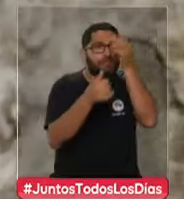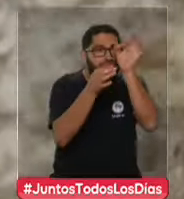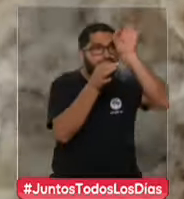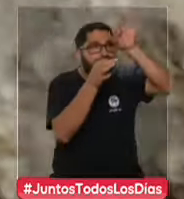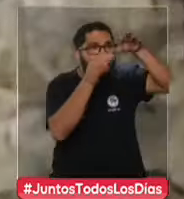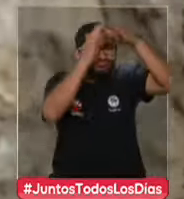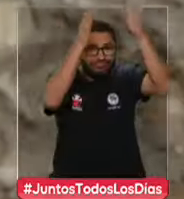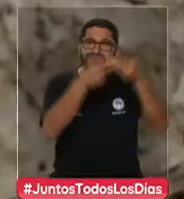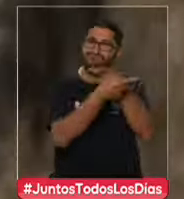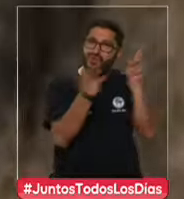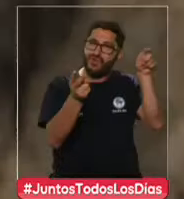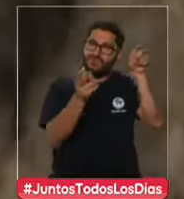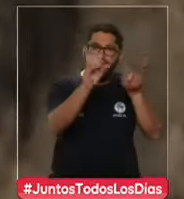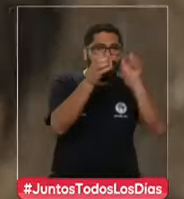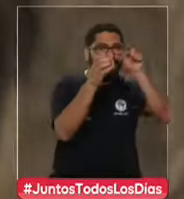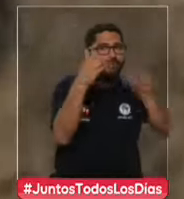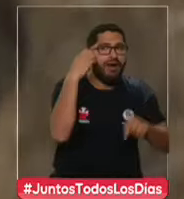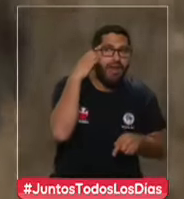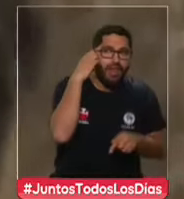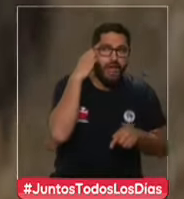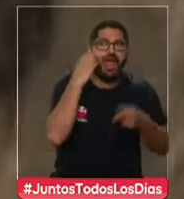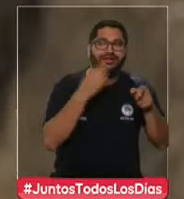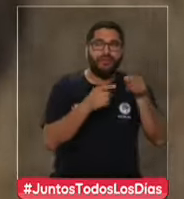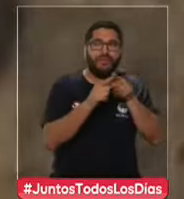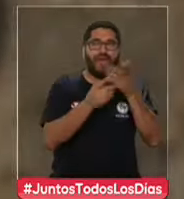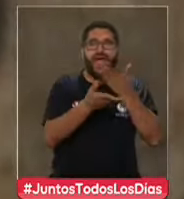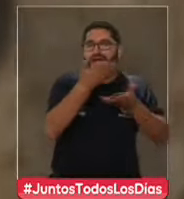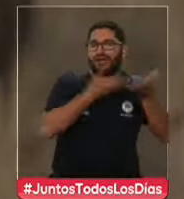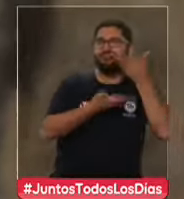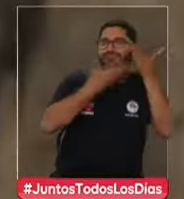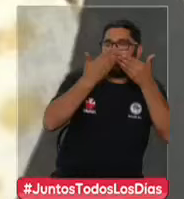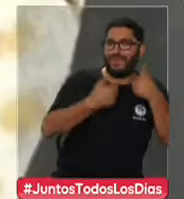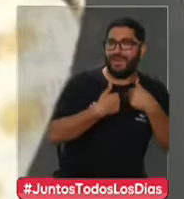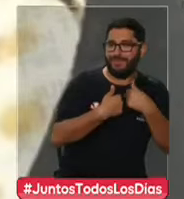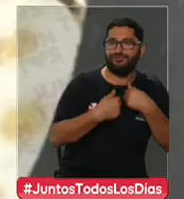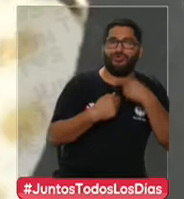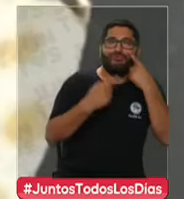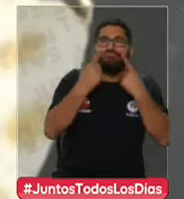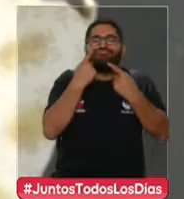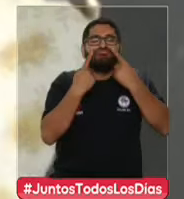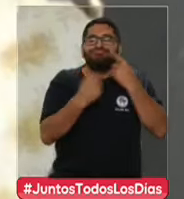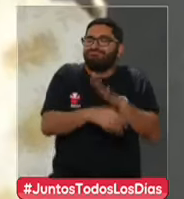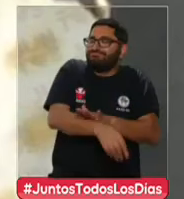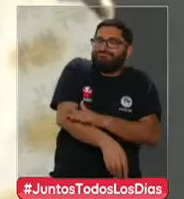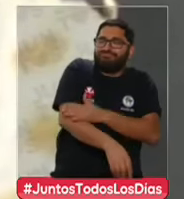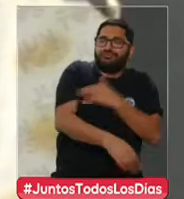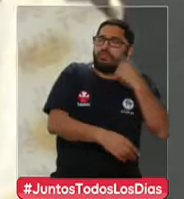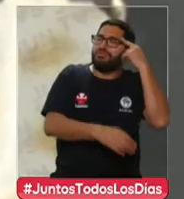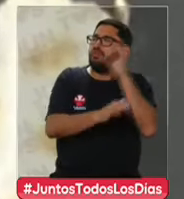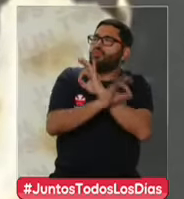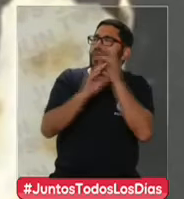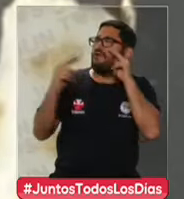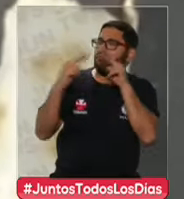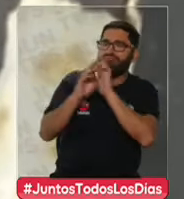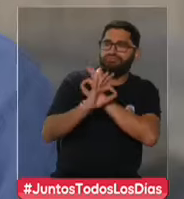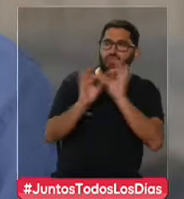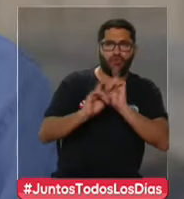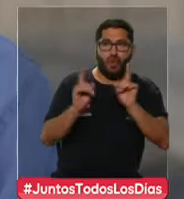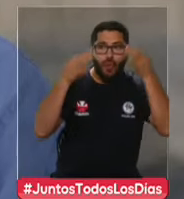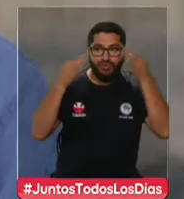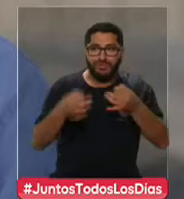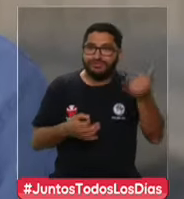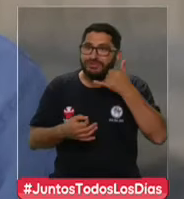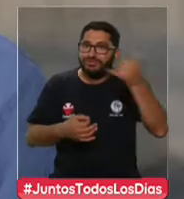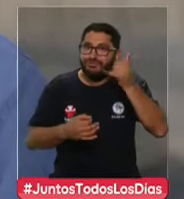cosas bonitas. Me dedicaba a canciones, lloraba como niña. Y pensé que nunca más le iba a verla y no, oiga. Los llamados